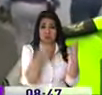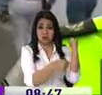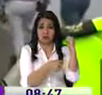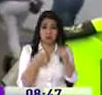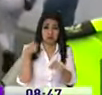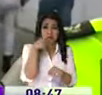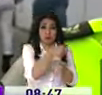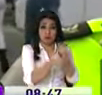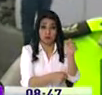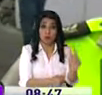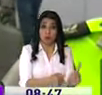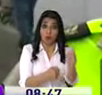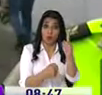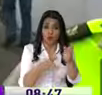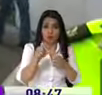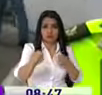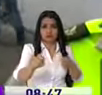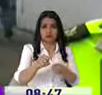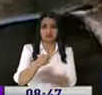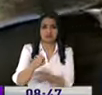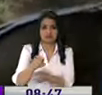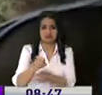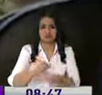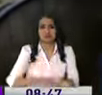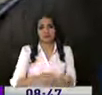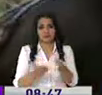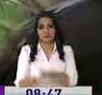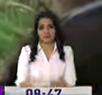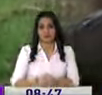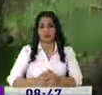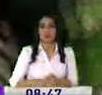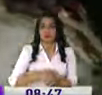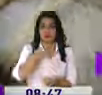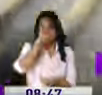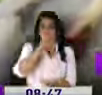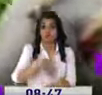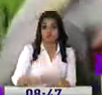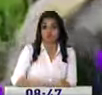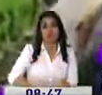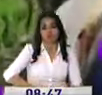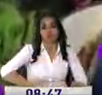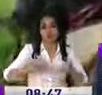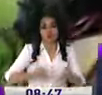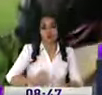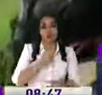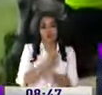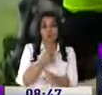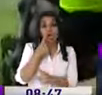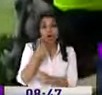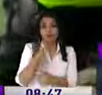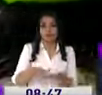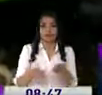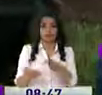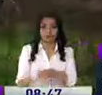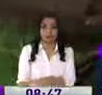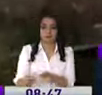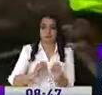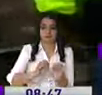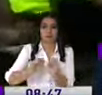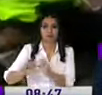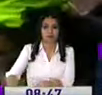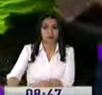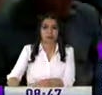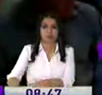uno de ellos le propicia una puñalada. Al arribo de los policías confirmaron la presencia de un cadáver de sexo masculino que habría sido abandonado